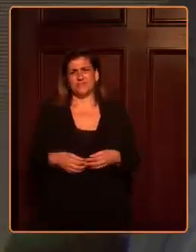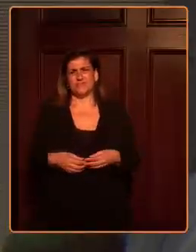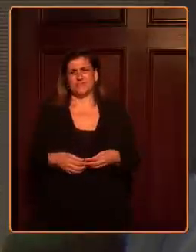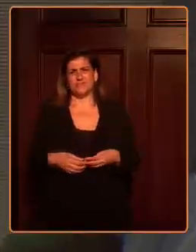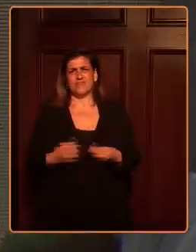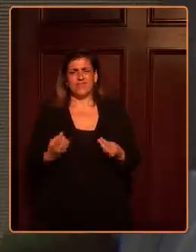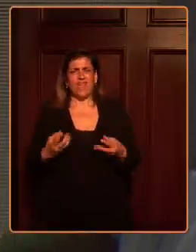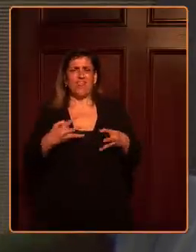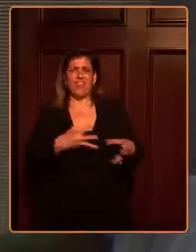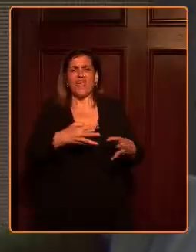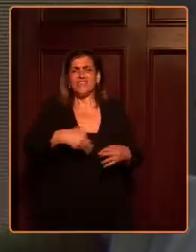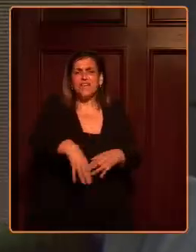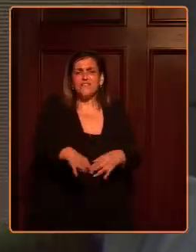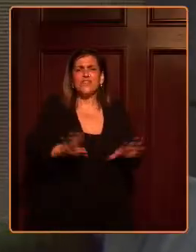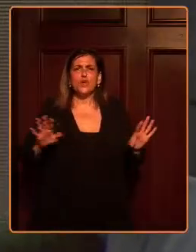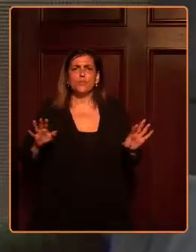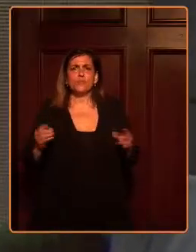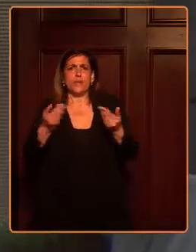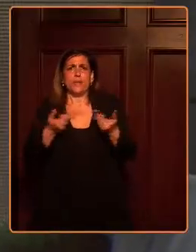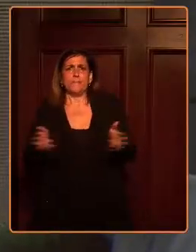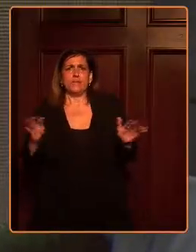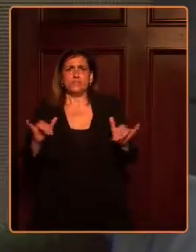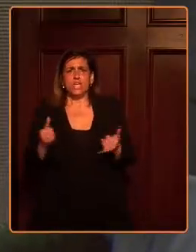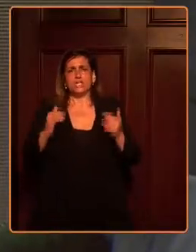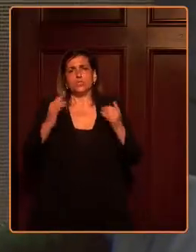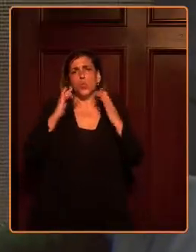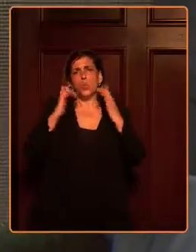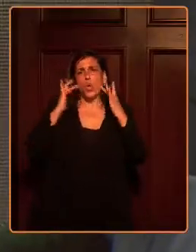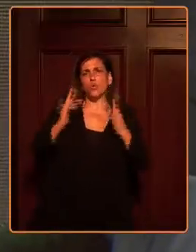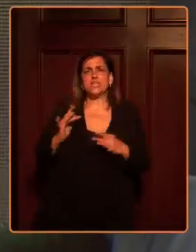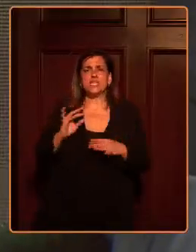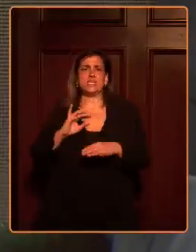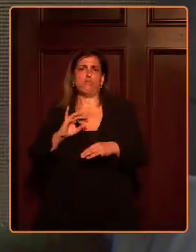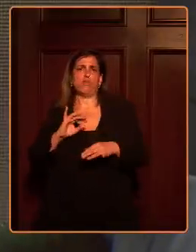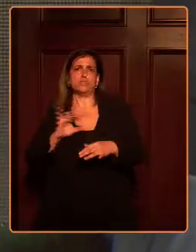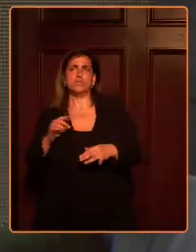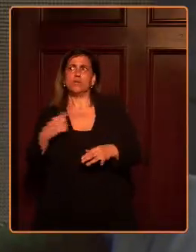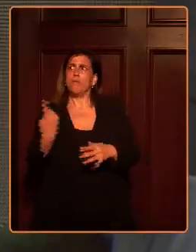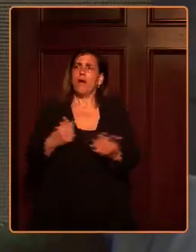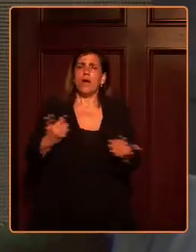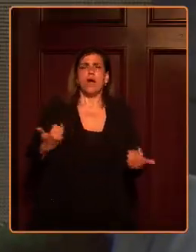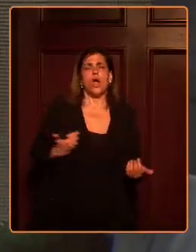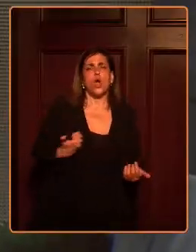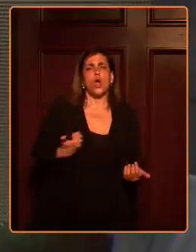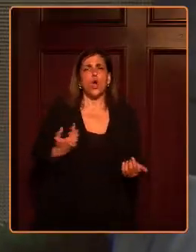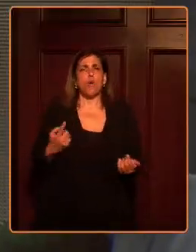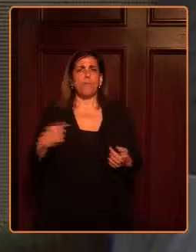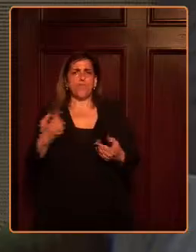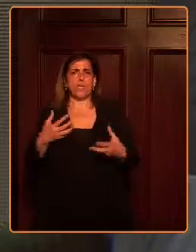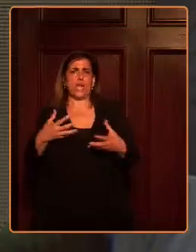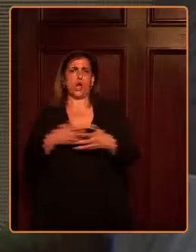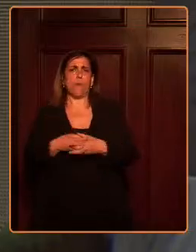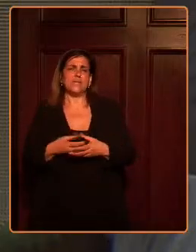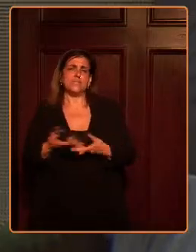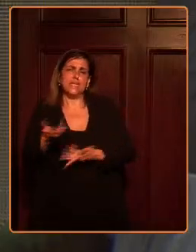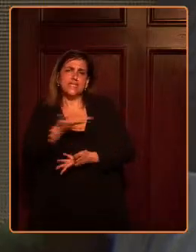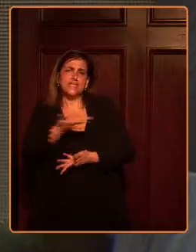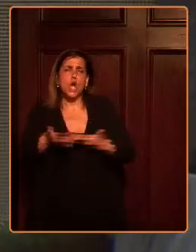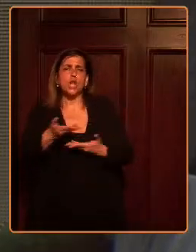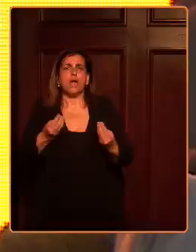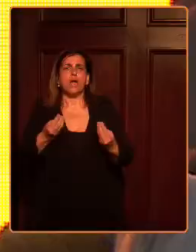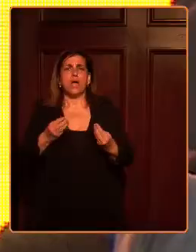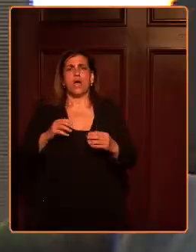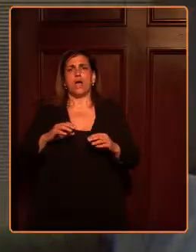está el desafío, que es lo que entra en el sistema educativo, que es cómo pasamos de la conversación más general a